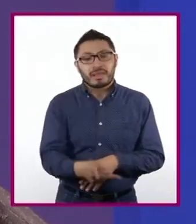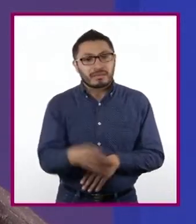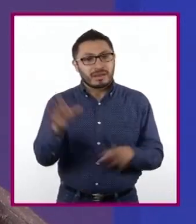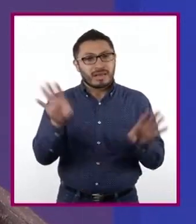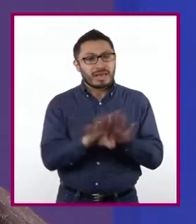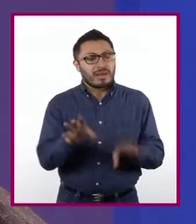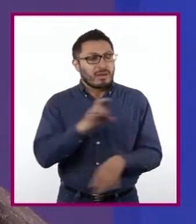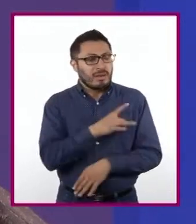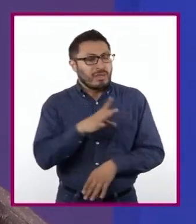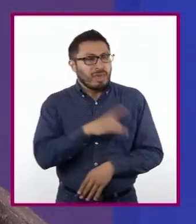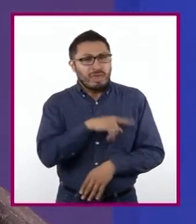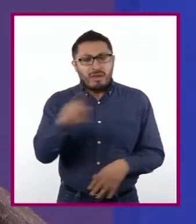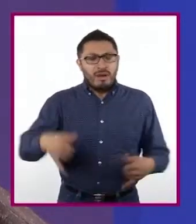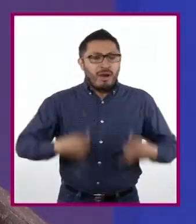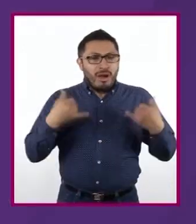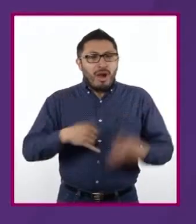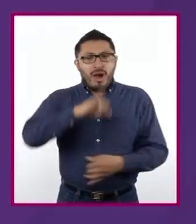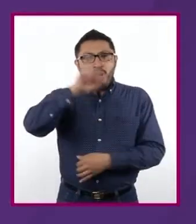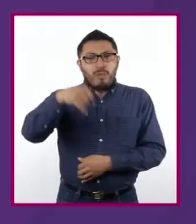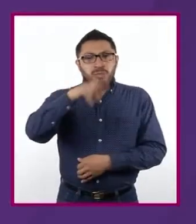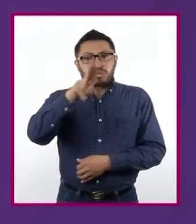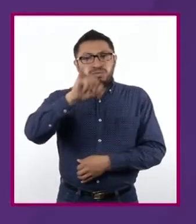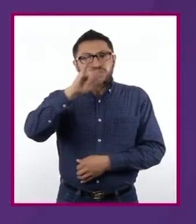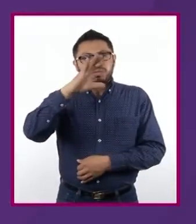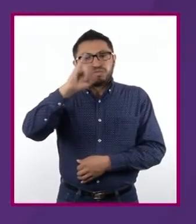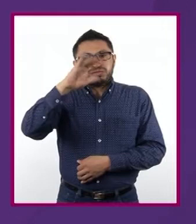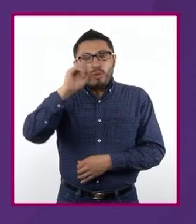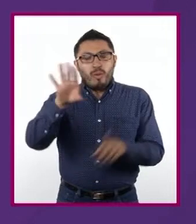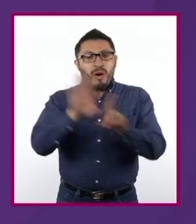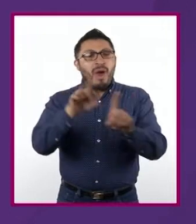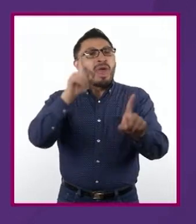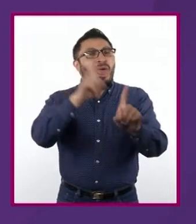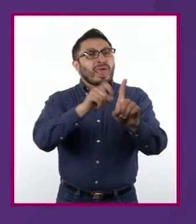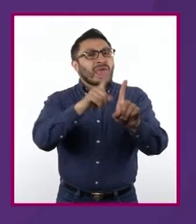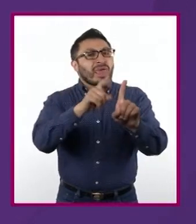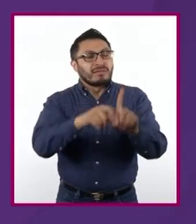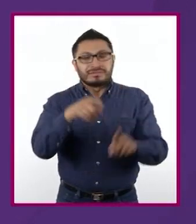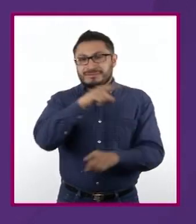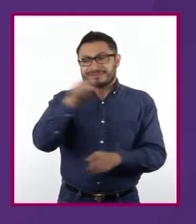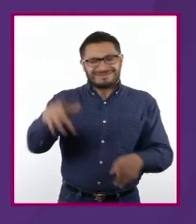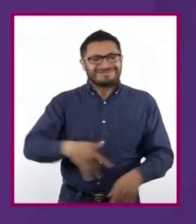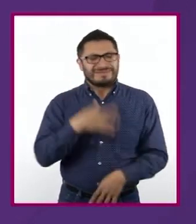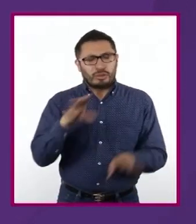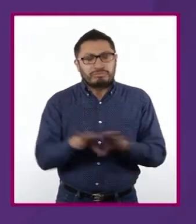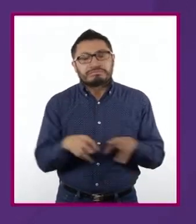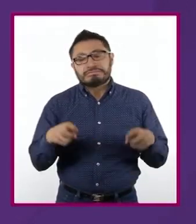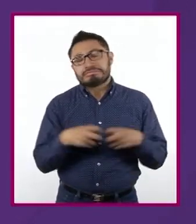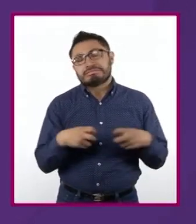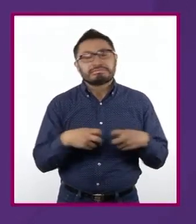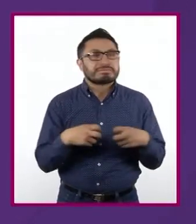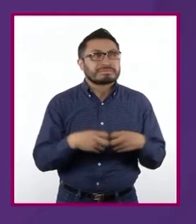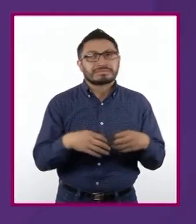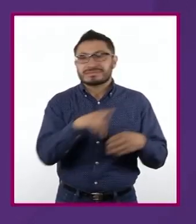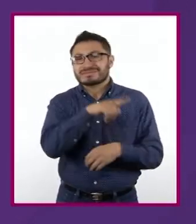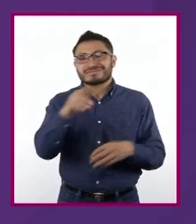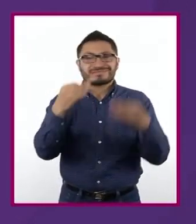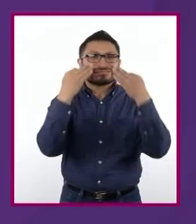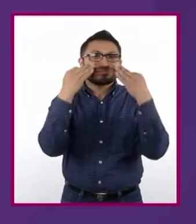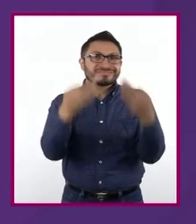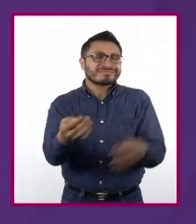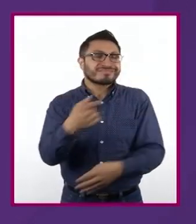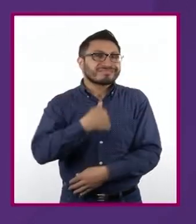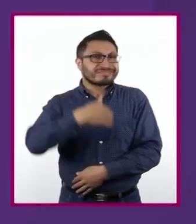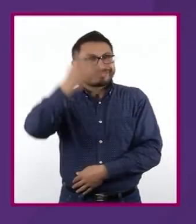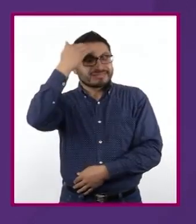terror a los adolescentes: juicio. Ellos no solamente sienten angustia de tener que evidenciar su conocimiento